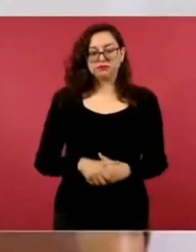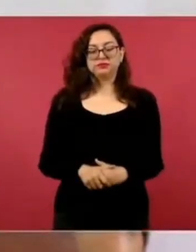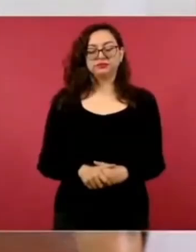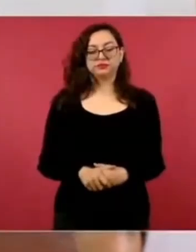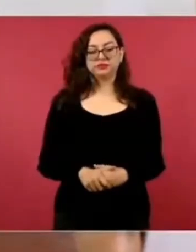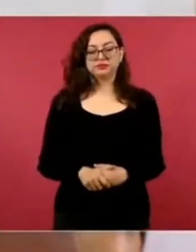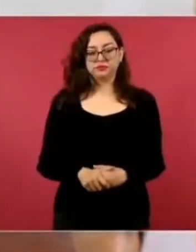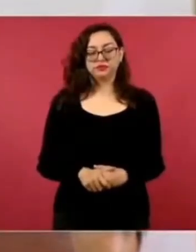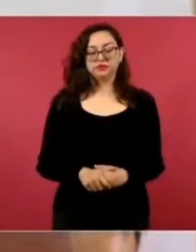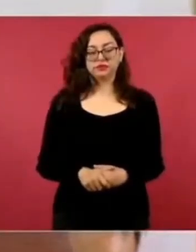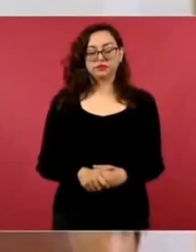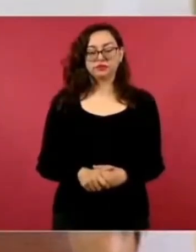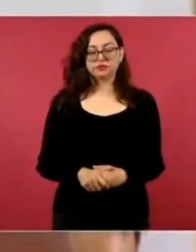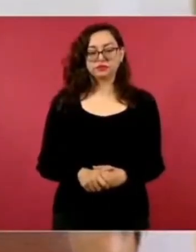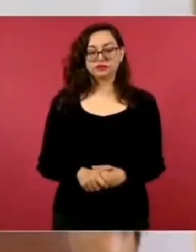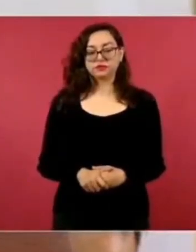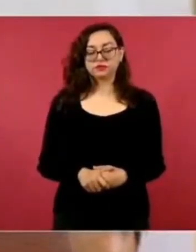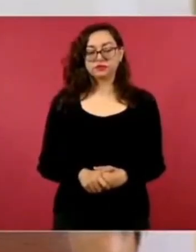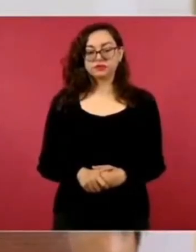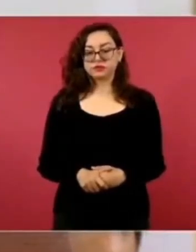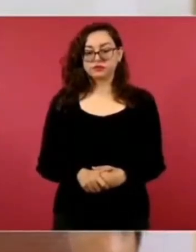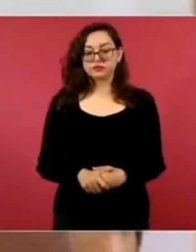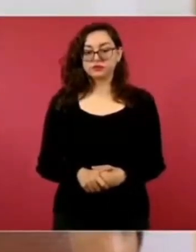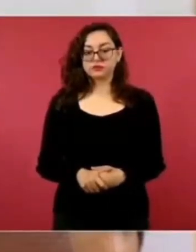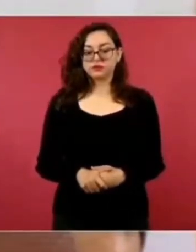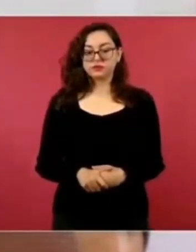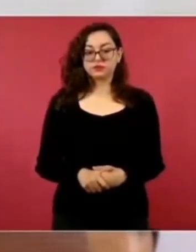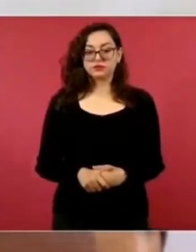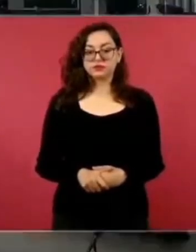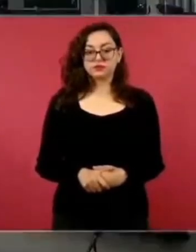Jueces, magistrados y ministros. Sí.